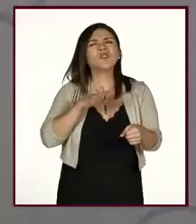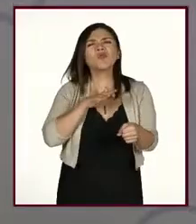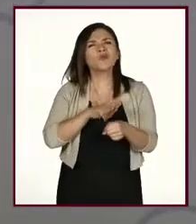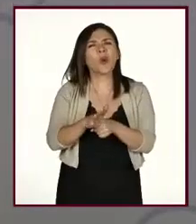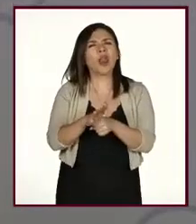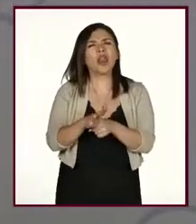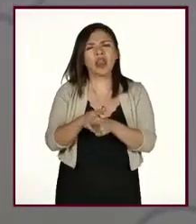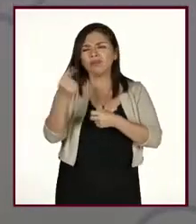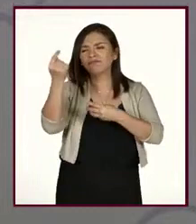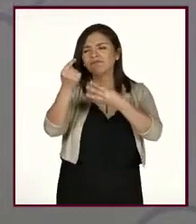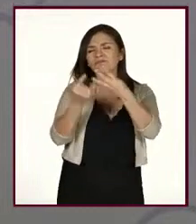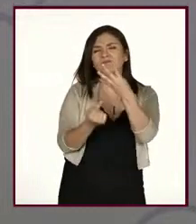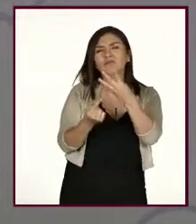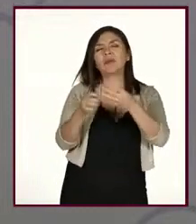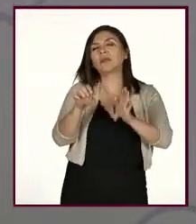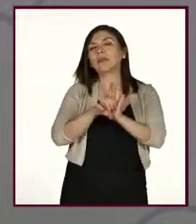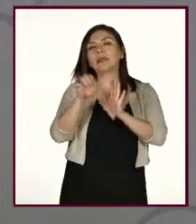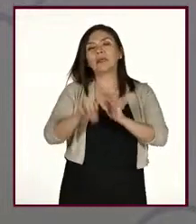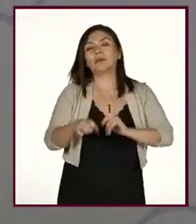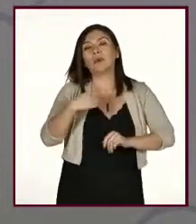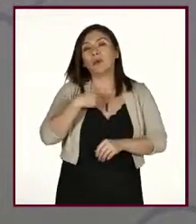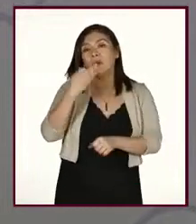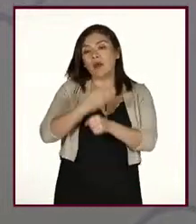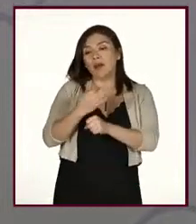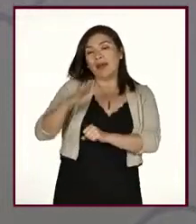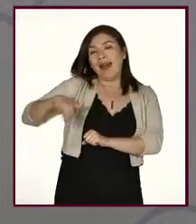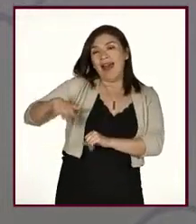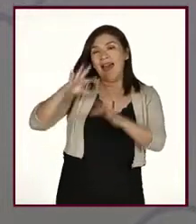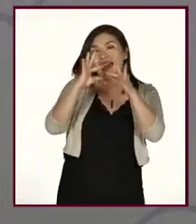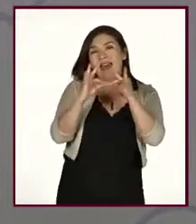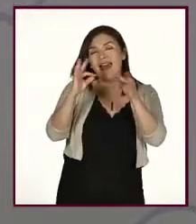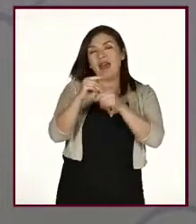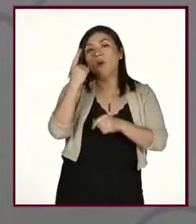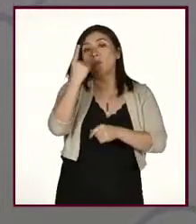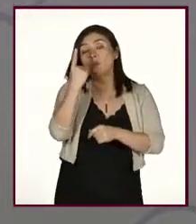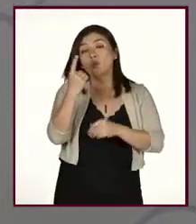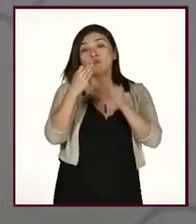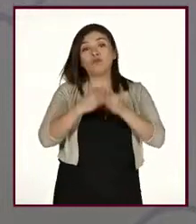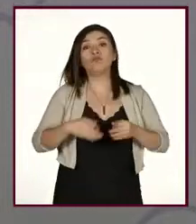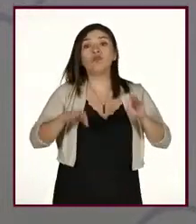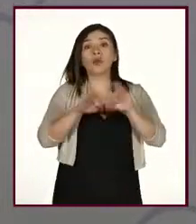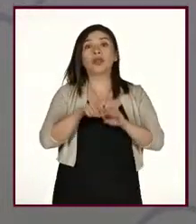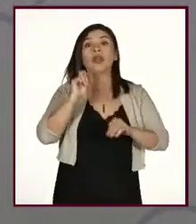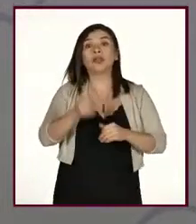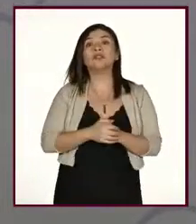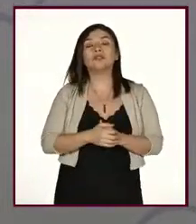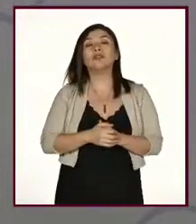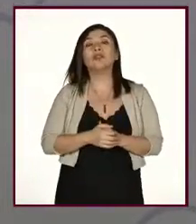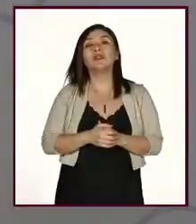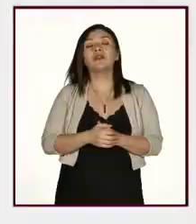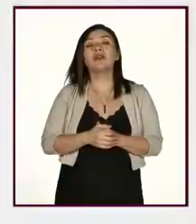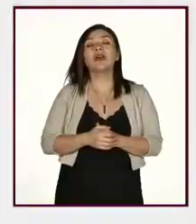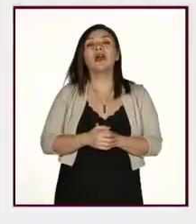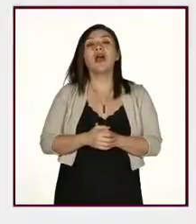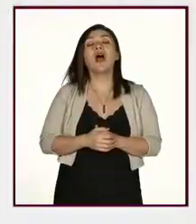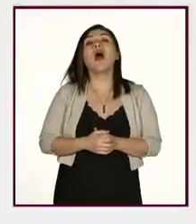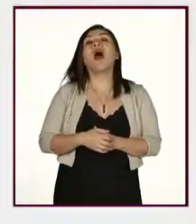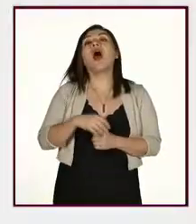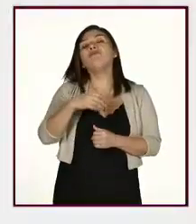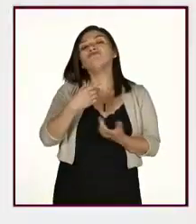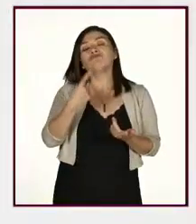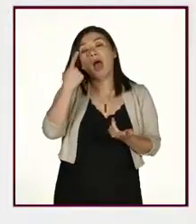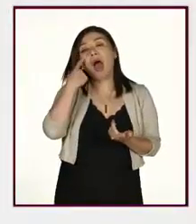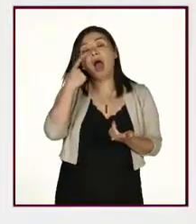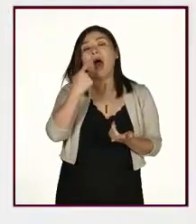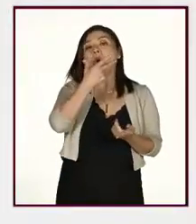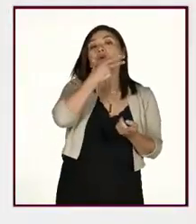algunos de los factores de riesgo? Pues como ya comentamos, uno importante pues es el sexo. Ya vimos que las mujeres tienen como